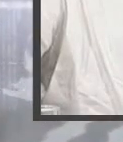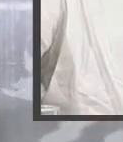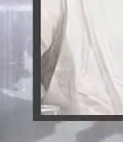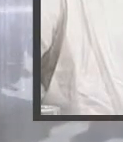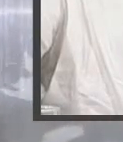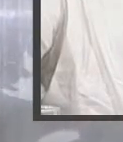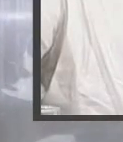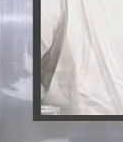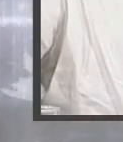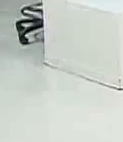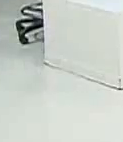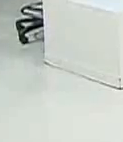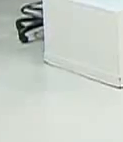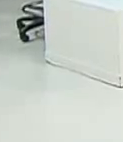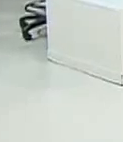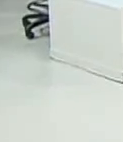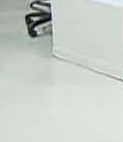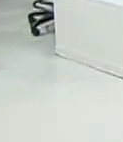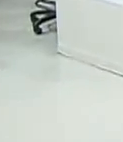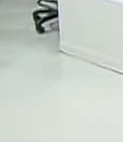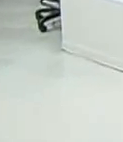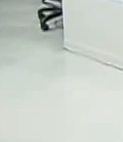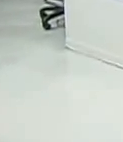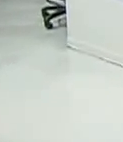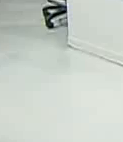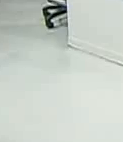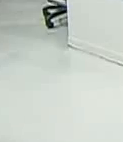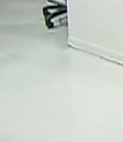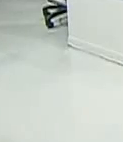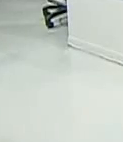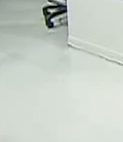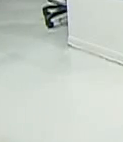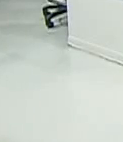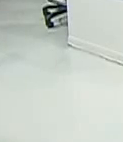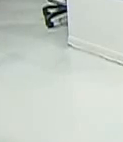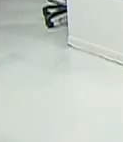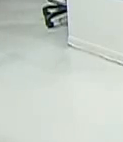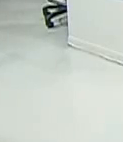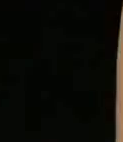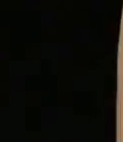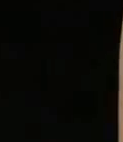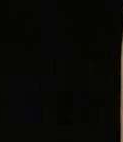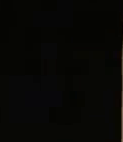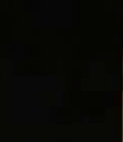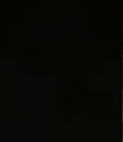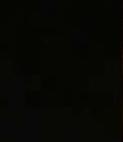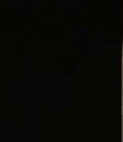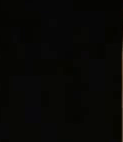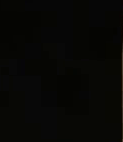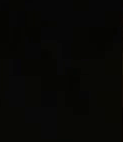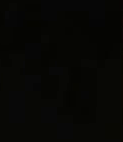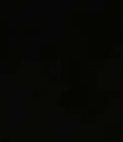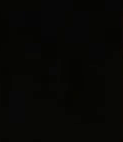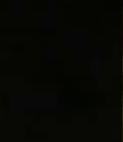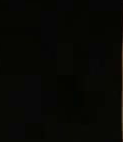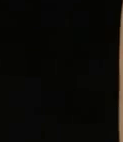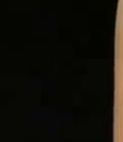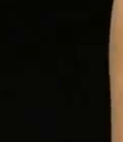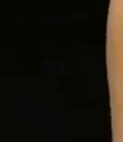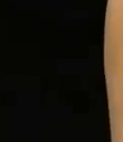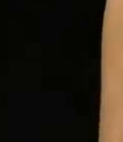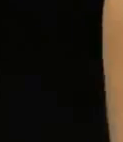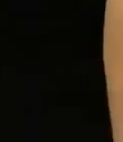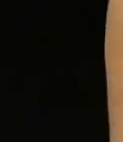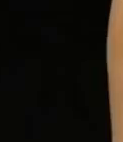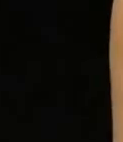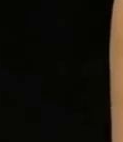en la información que se cita. Debe la normativa estar clara en lo que se expone y cómo se va a sancionar. La autorregulación creo que está demostrado en la